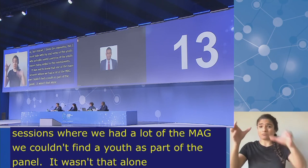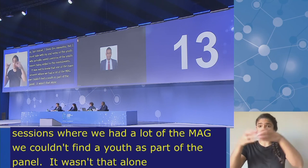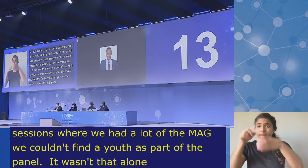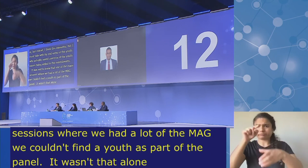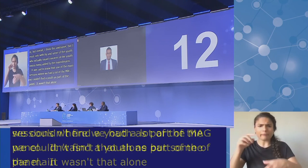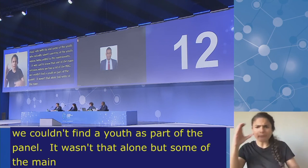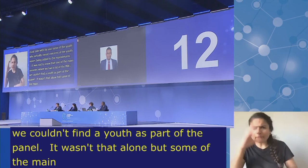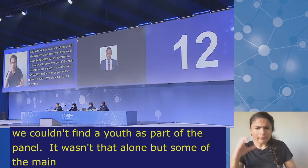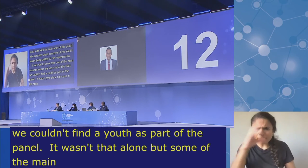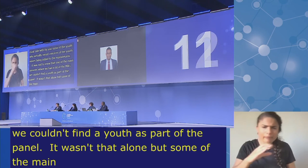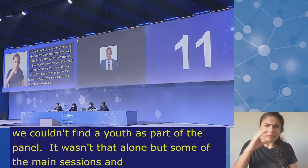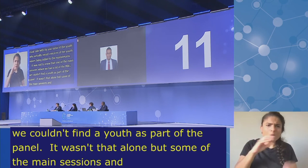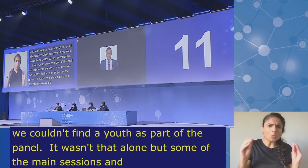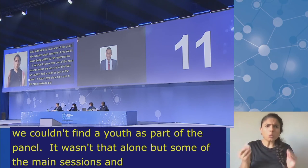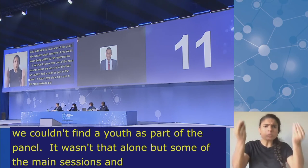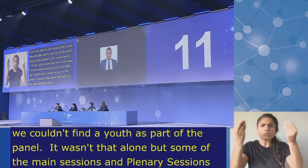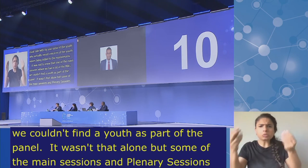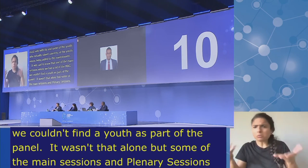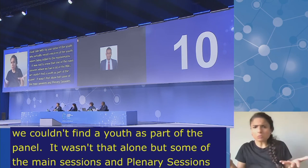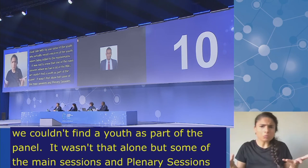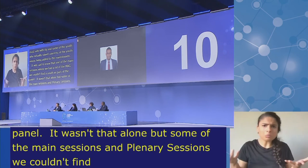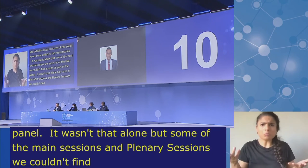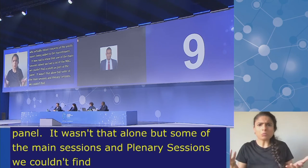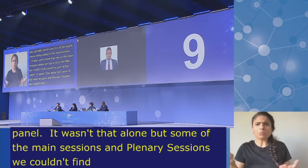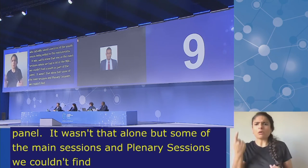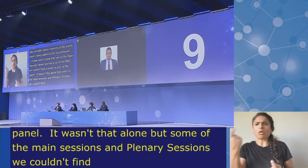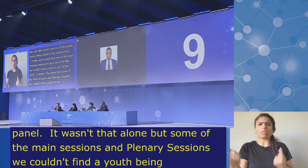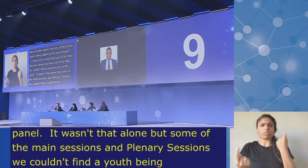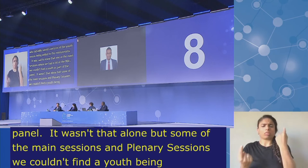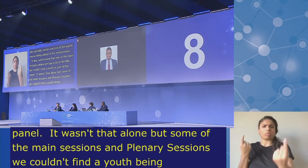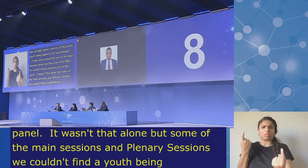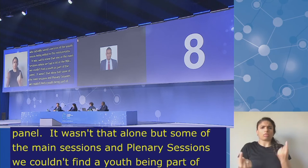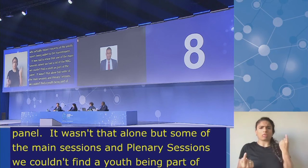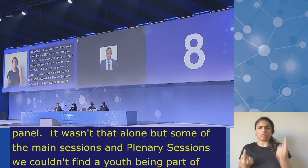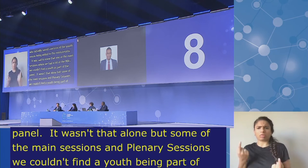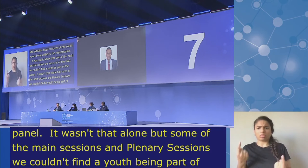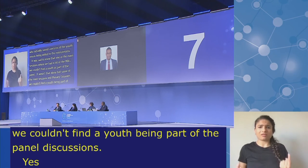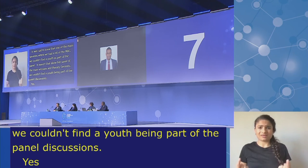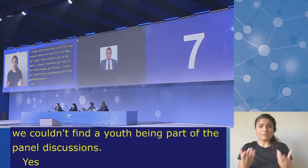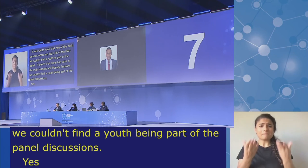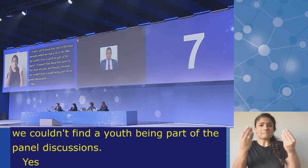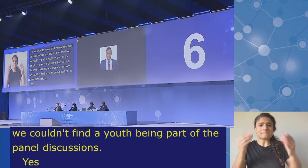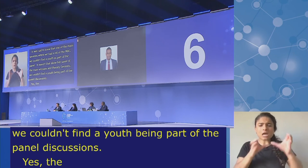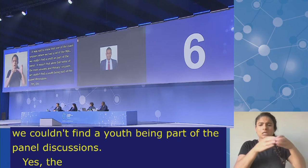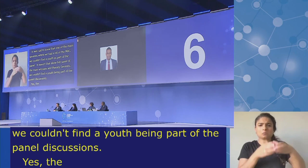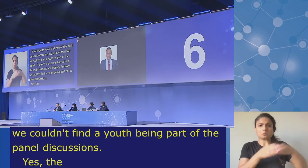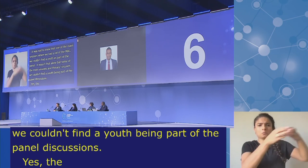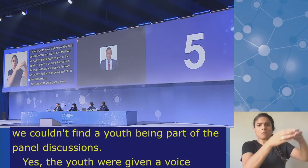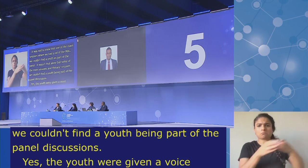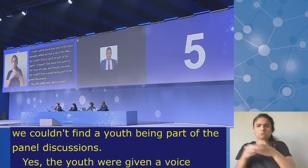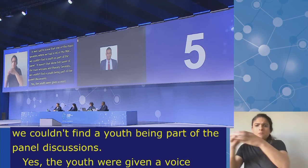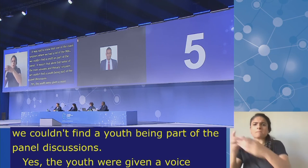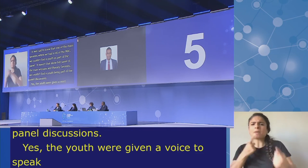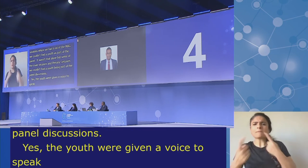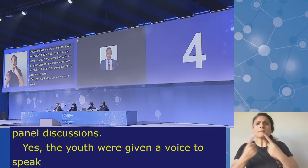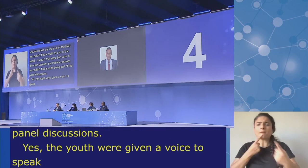de jóvenes. Por ejemplo, en las sesiones plenarias o en las